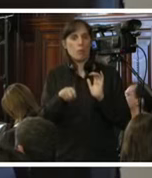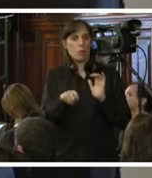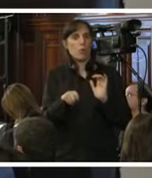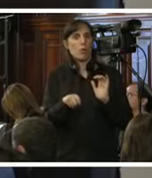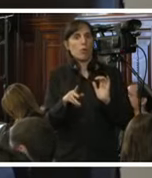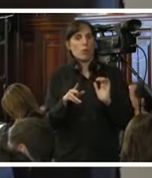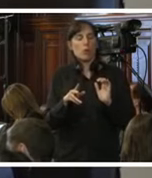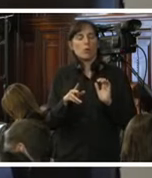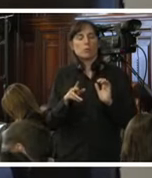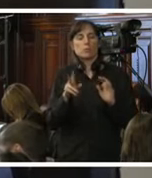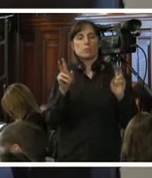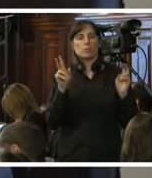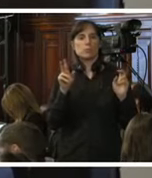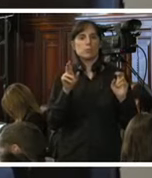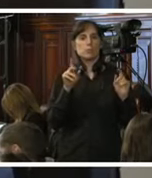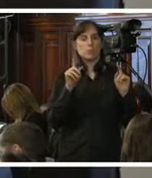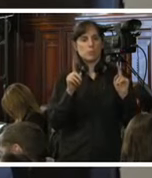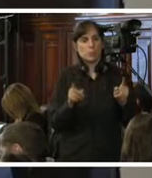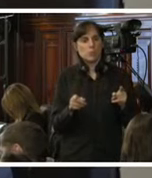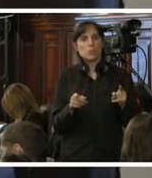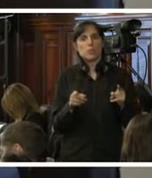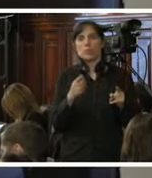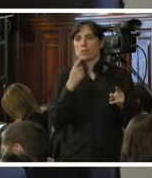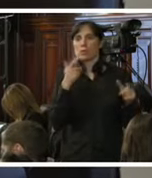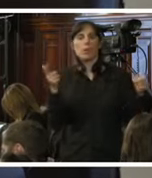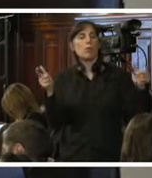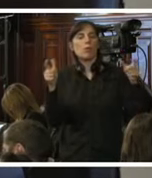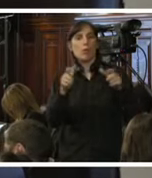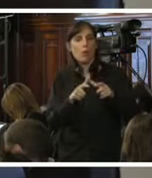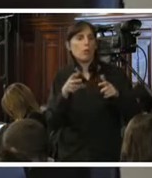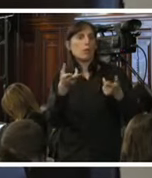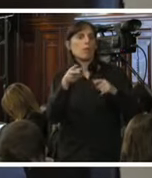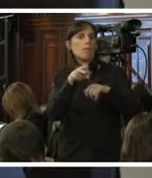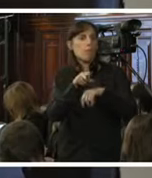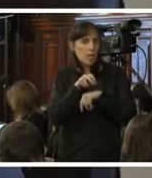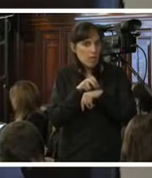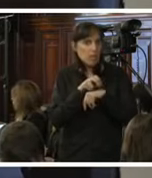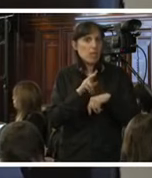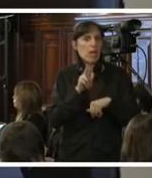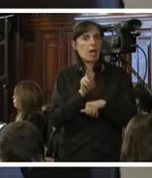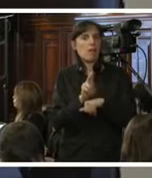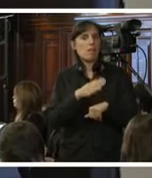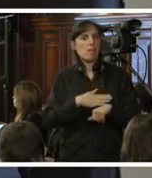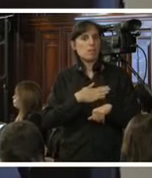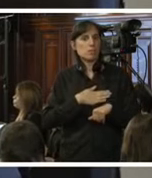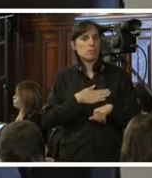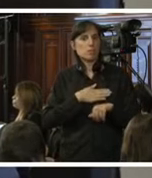altos operadores de justicia, corte, fiscalía, defensoría pública, y que